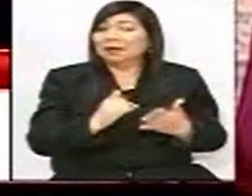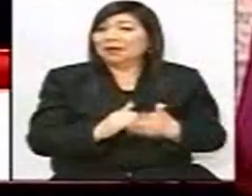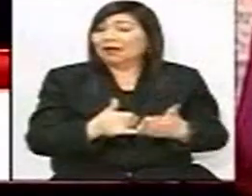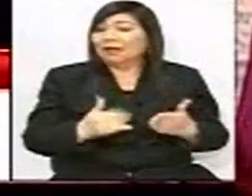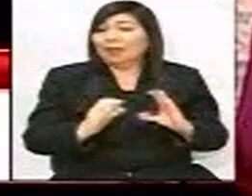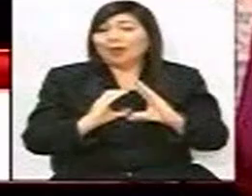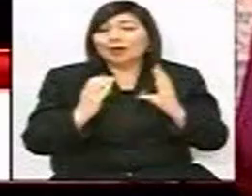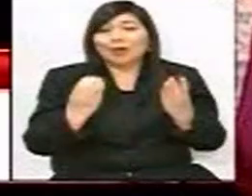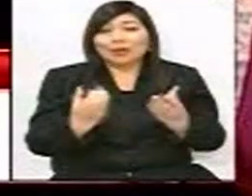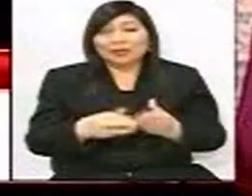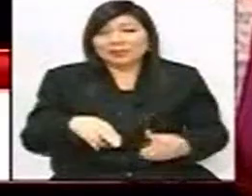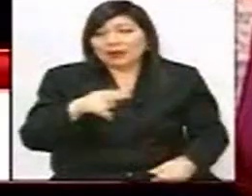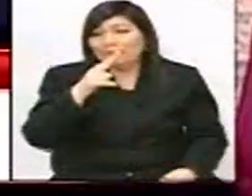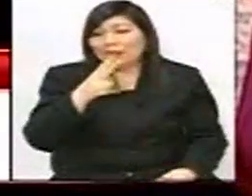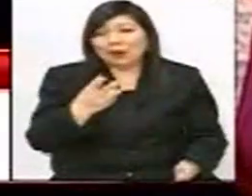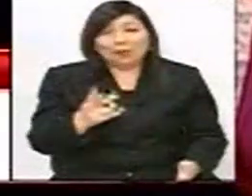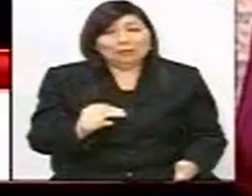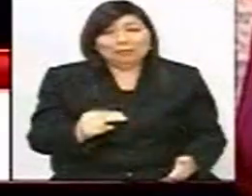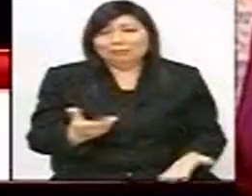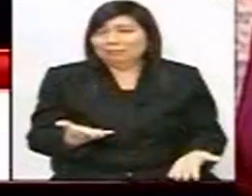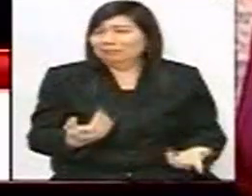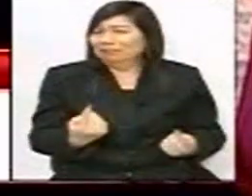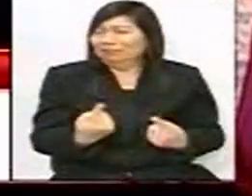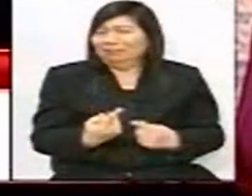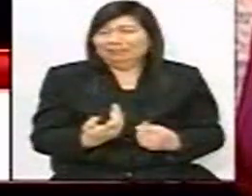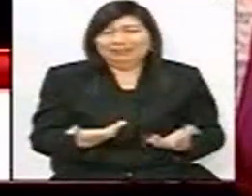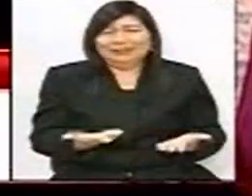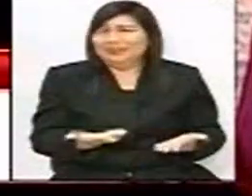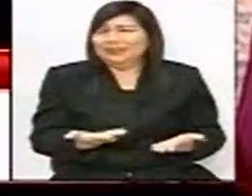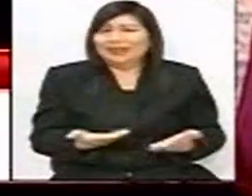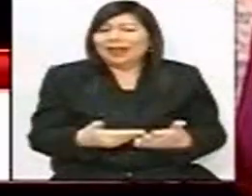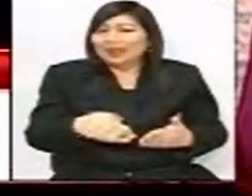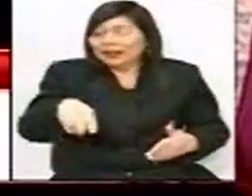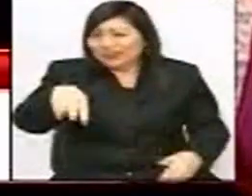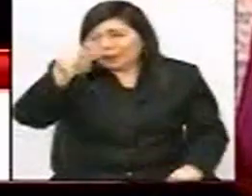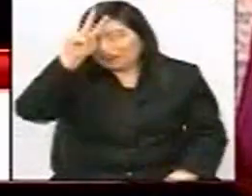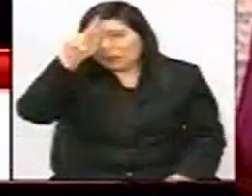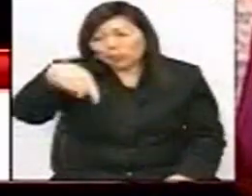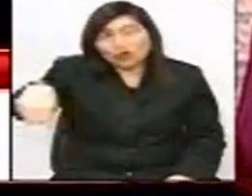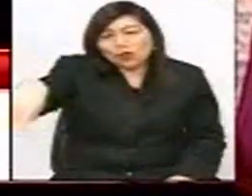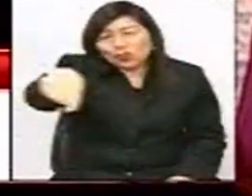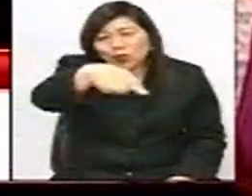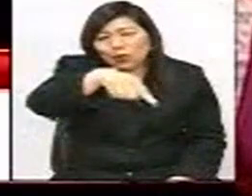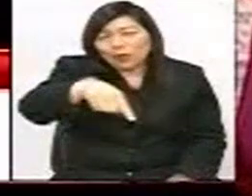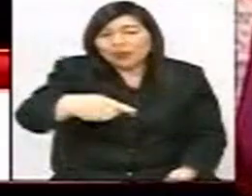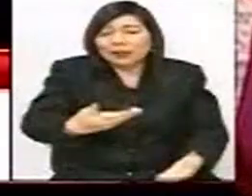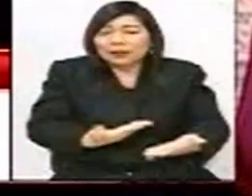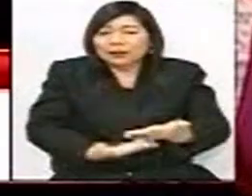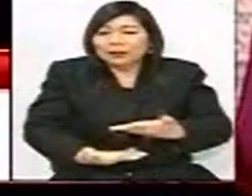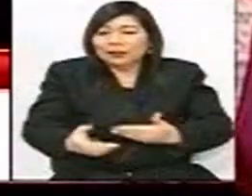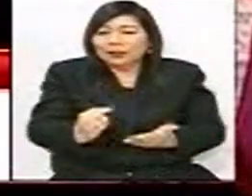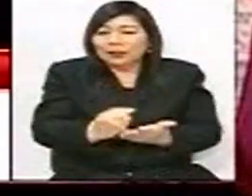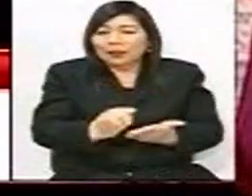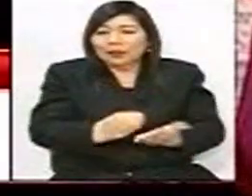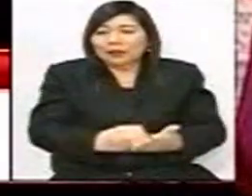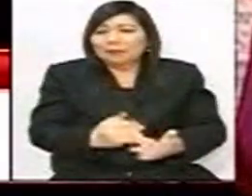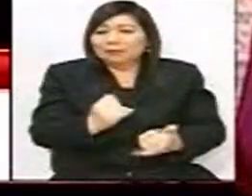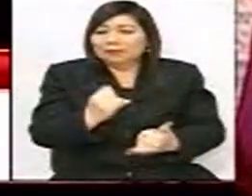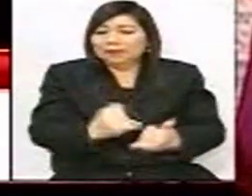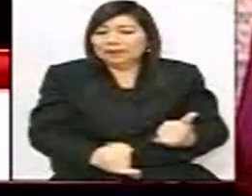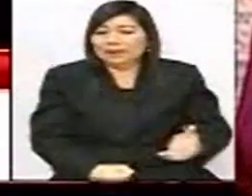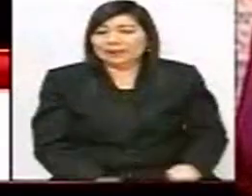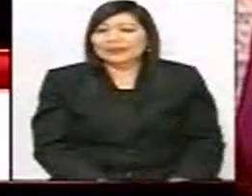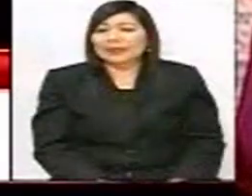el Congreso del Perú, que no se va usted a comprometer con los congresistas, sino ante el pueblo de Lima, que va usted a renegociar ese contrato o